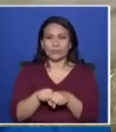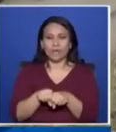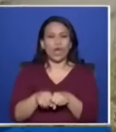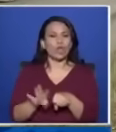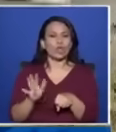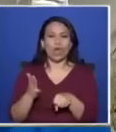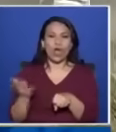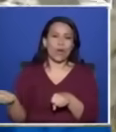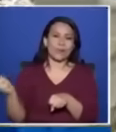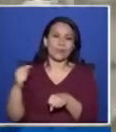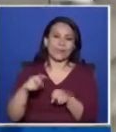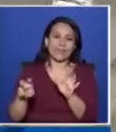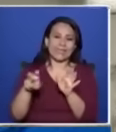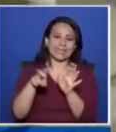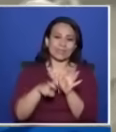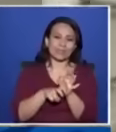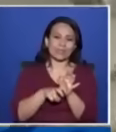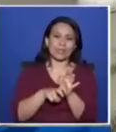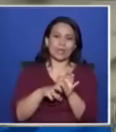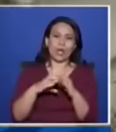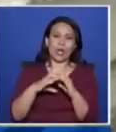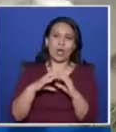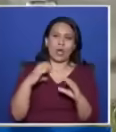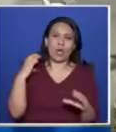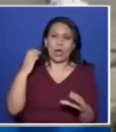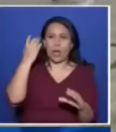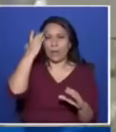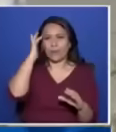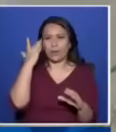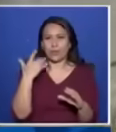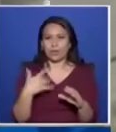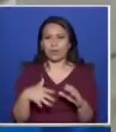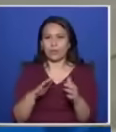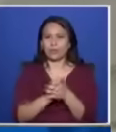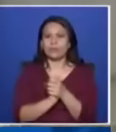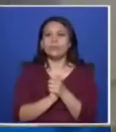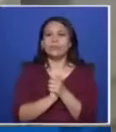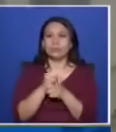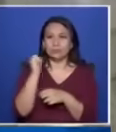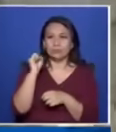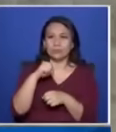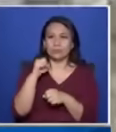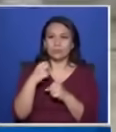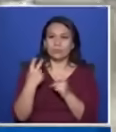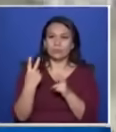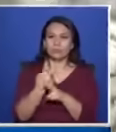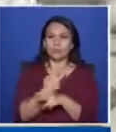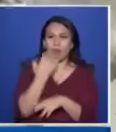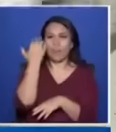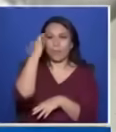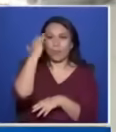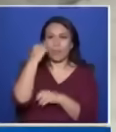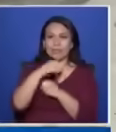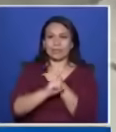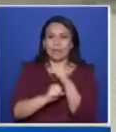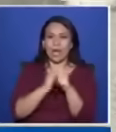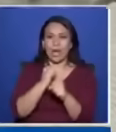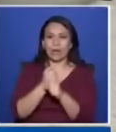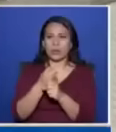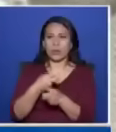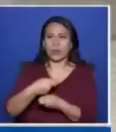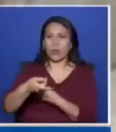vienen, por ejemplo, en expresos, justamente por estas amenazas. Sí, en realidad es muy preocupante este audio que está circulando,